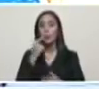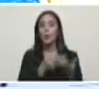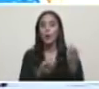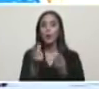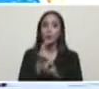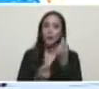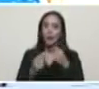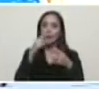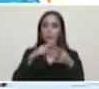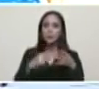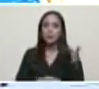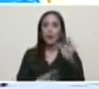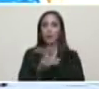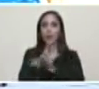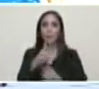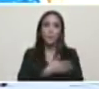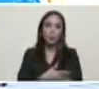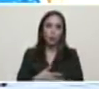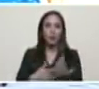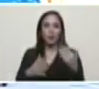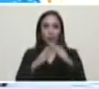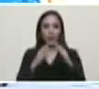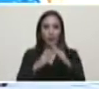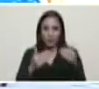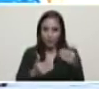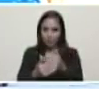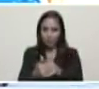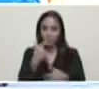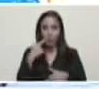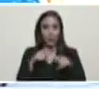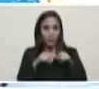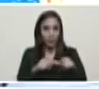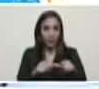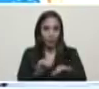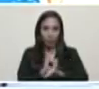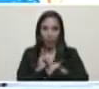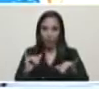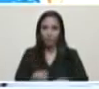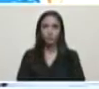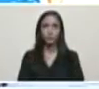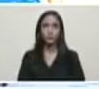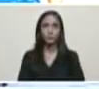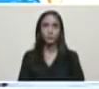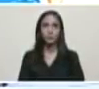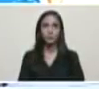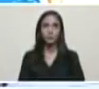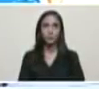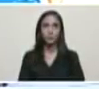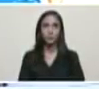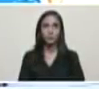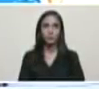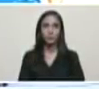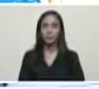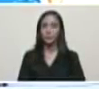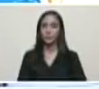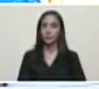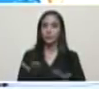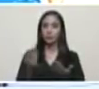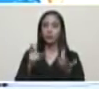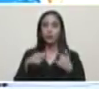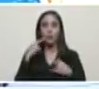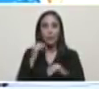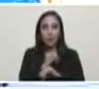en el plan de las 3 millones de vivienda para la consolidación urbana y social y la